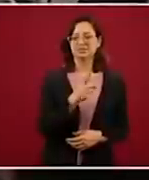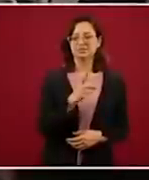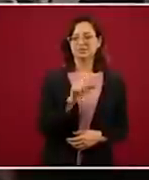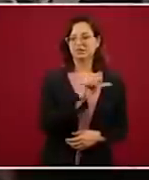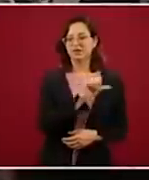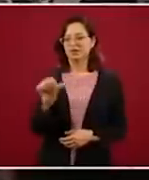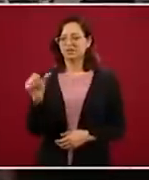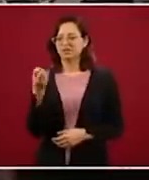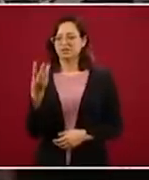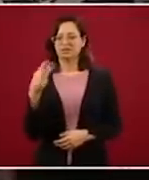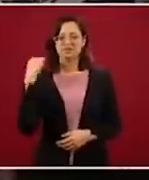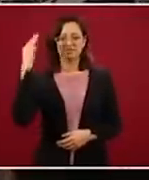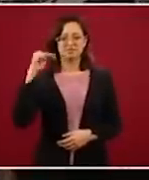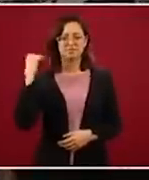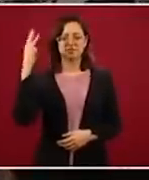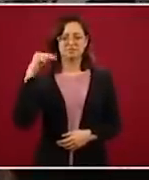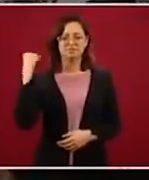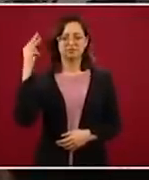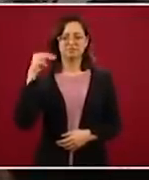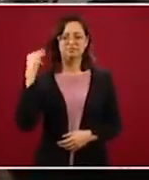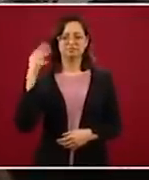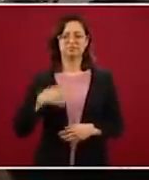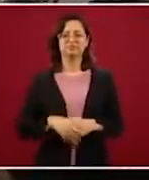al 3 de marzo.